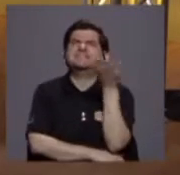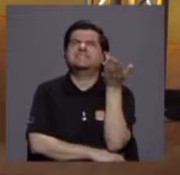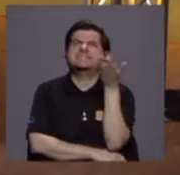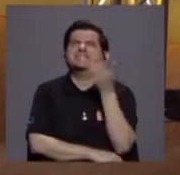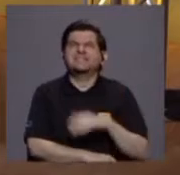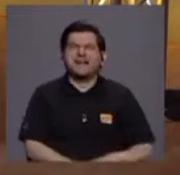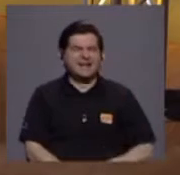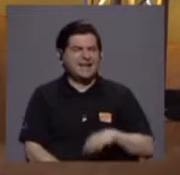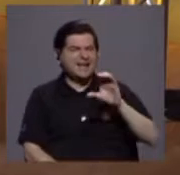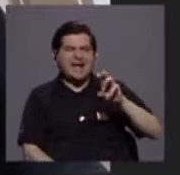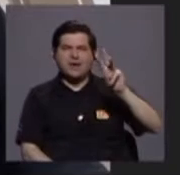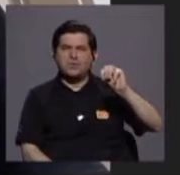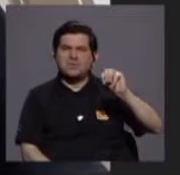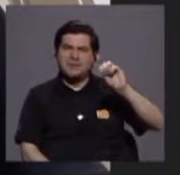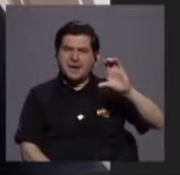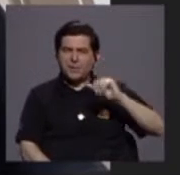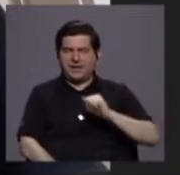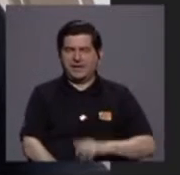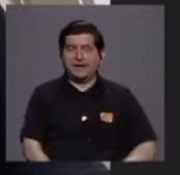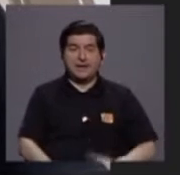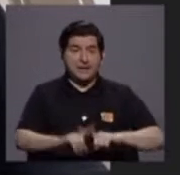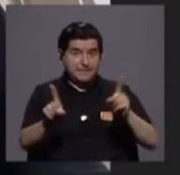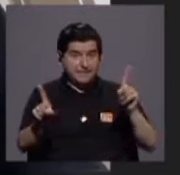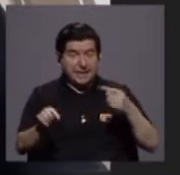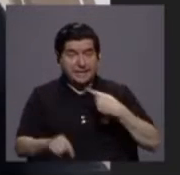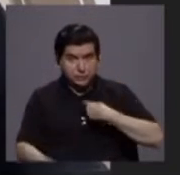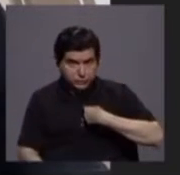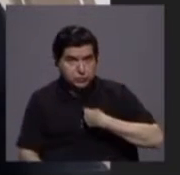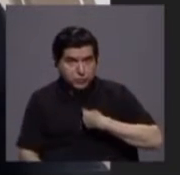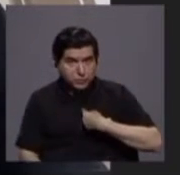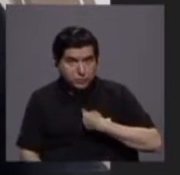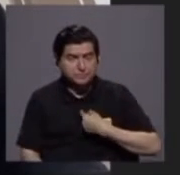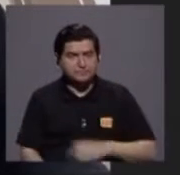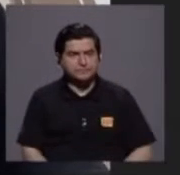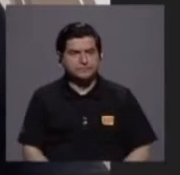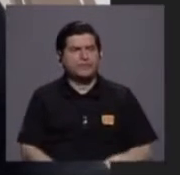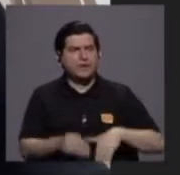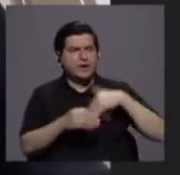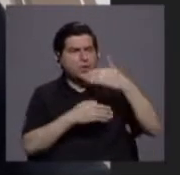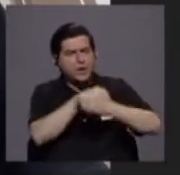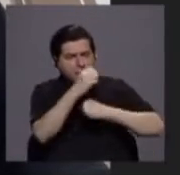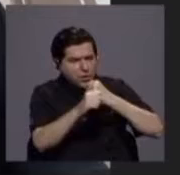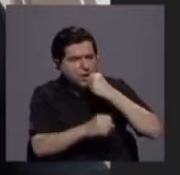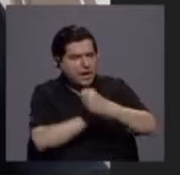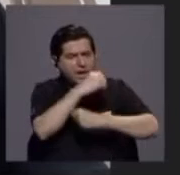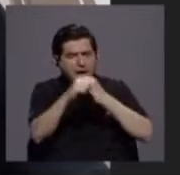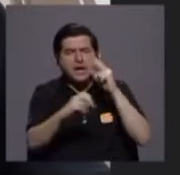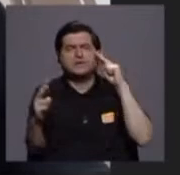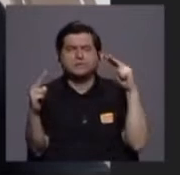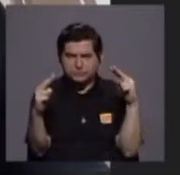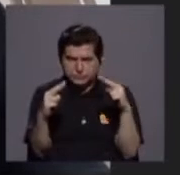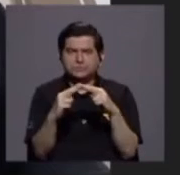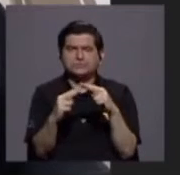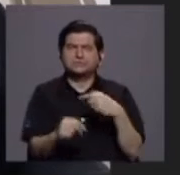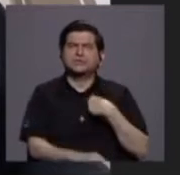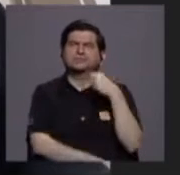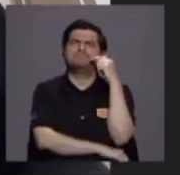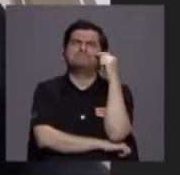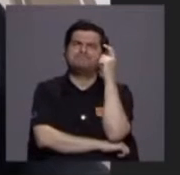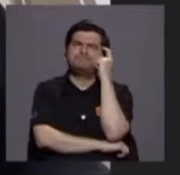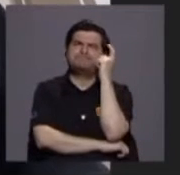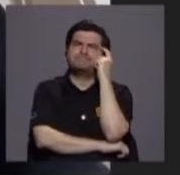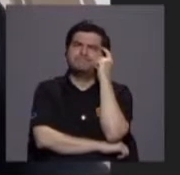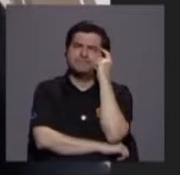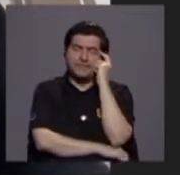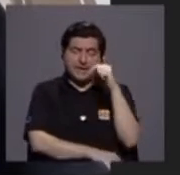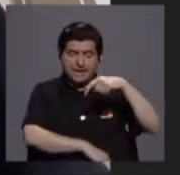don Carlos Manuel, pero yo, digamos, después de muchos años de conocerlo, pensaría que